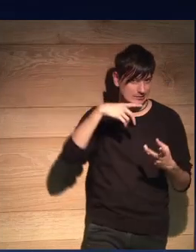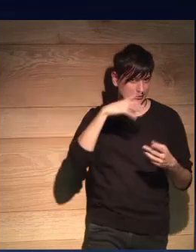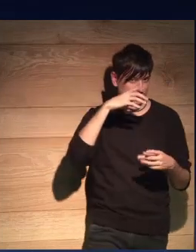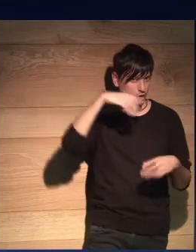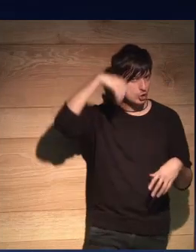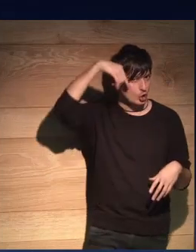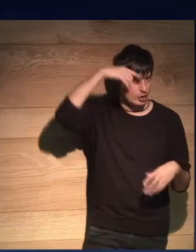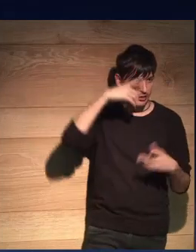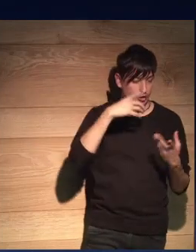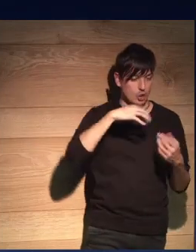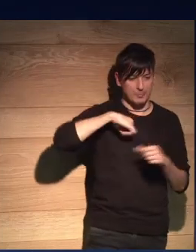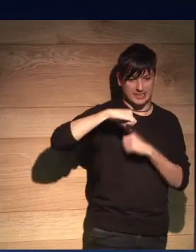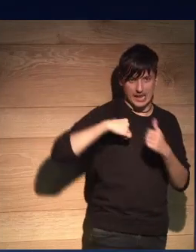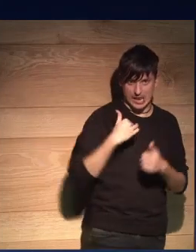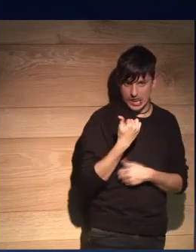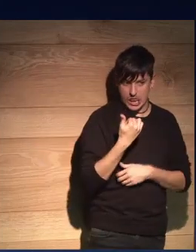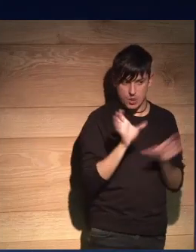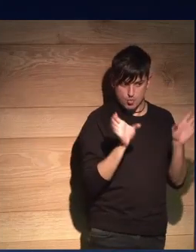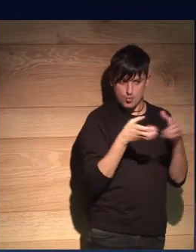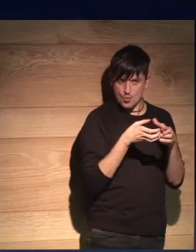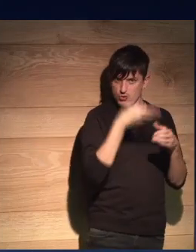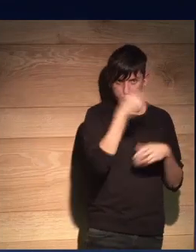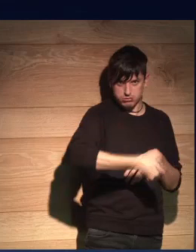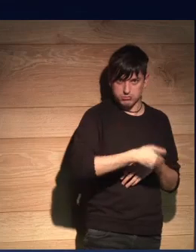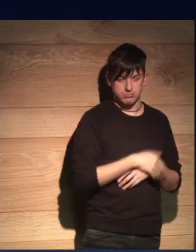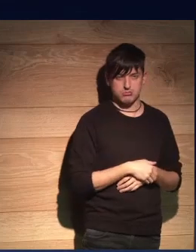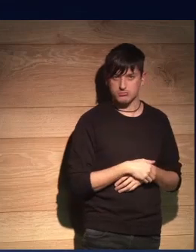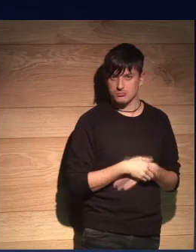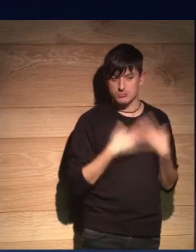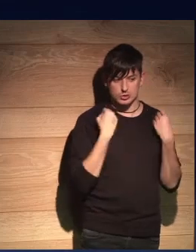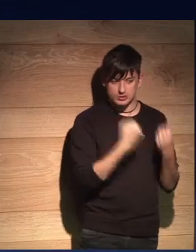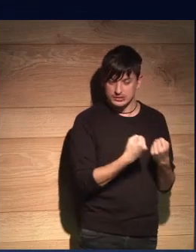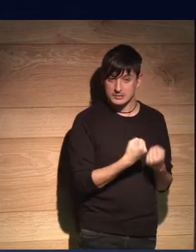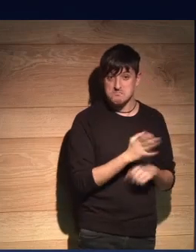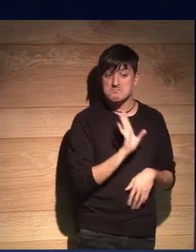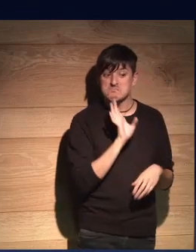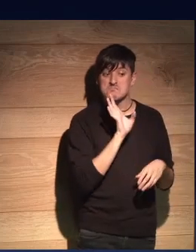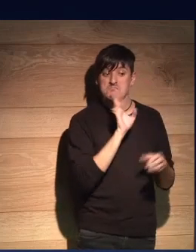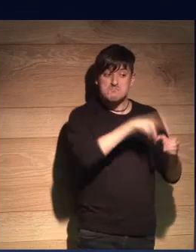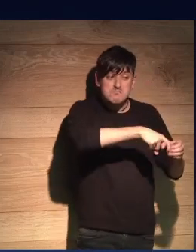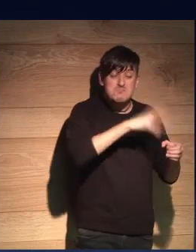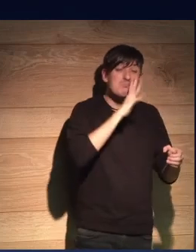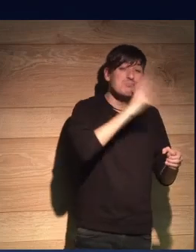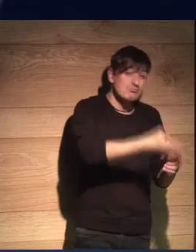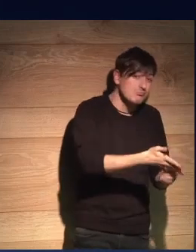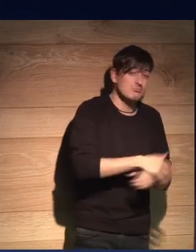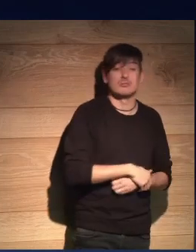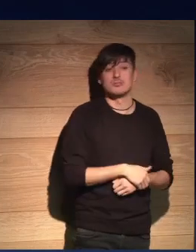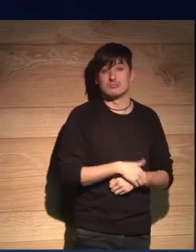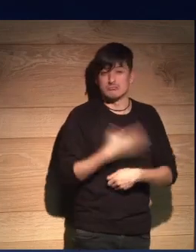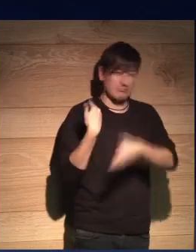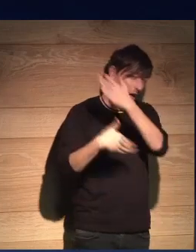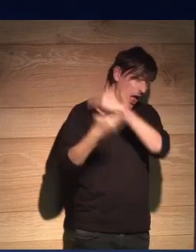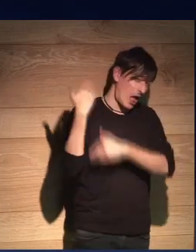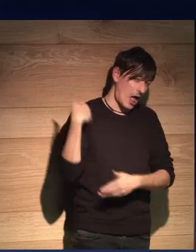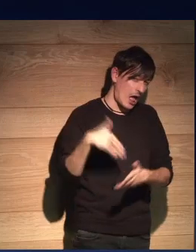en el Hospital de la Risaca, con un grupo muy potente, pero que él se metió por esto porque hace no sé cuántos